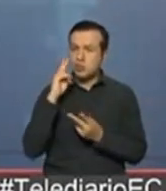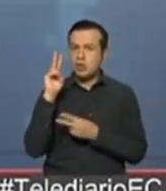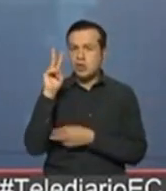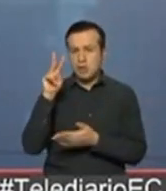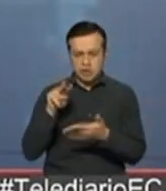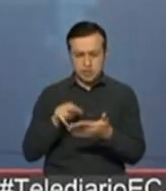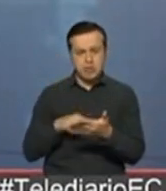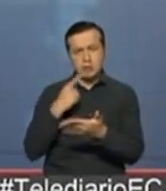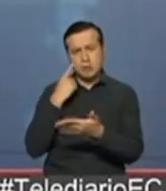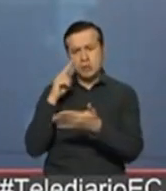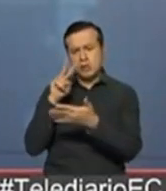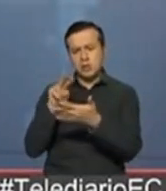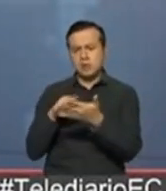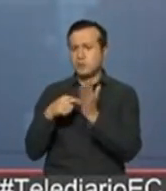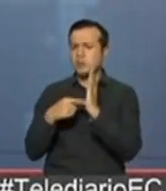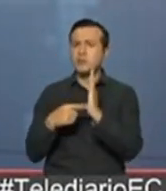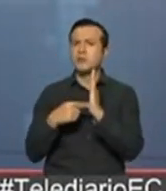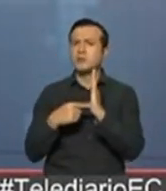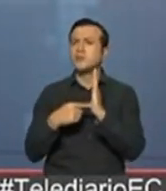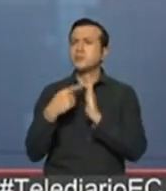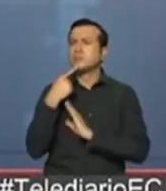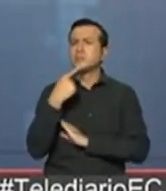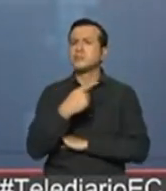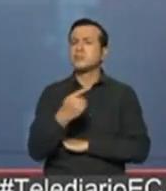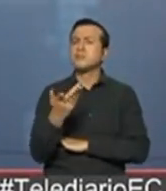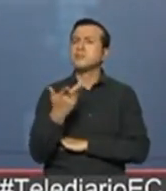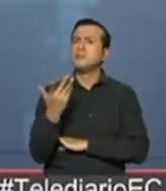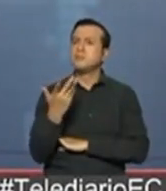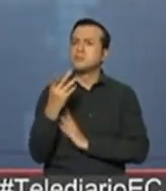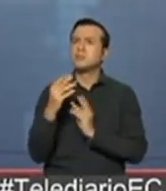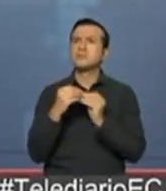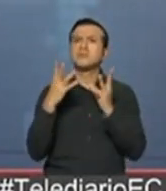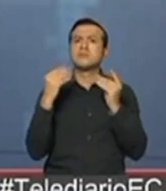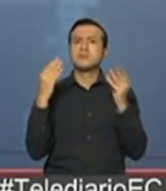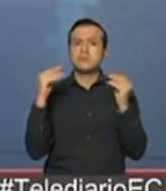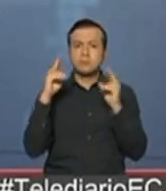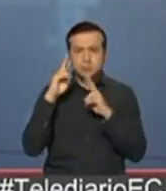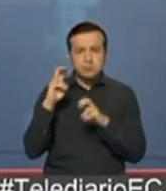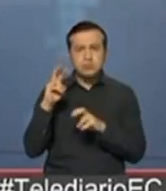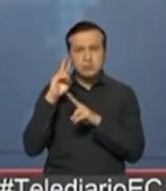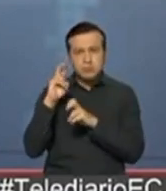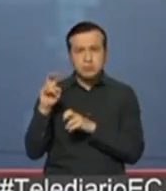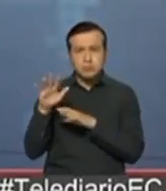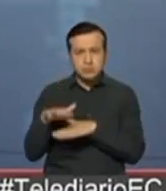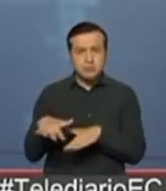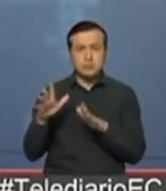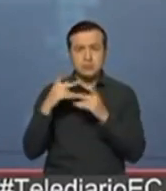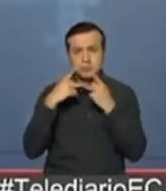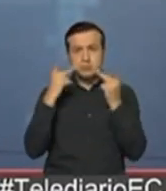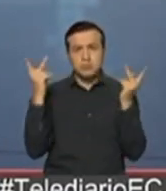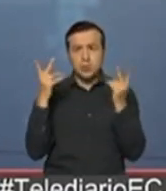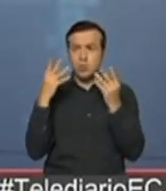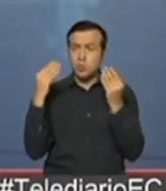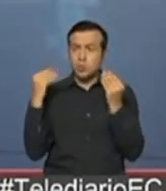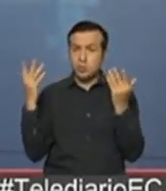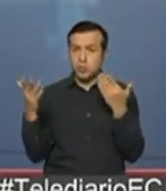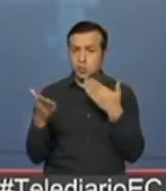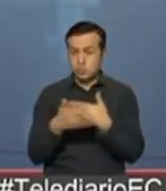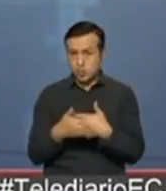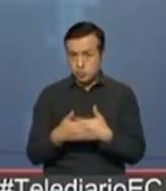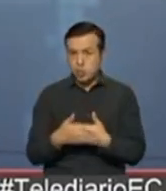un artículo o una opinión que daba cuenta de la gran cantidad de investigaciones publicadas o indexadas que se